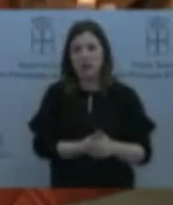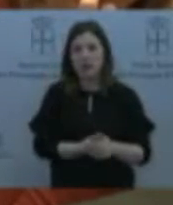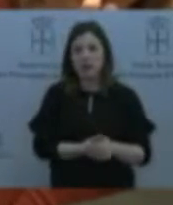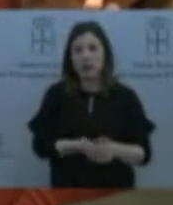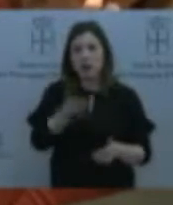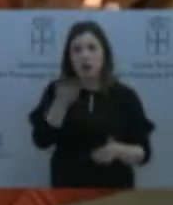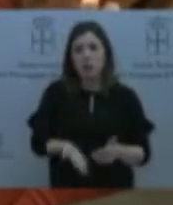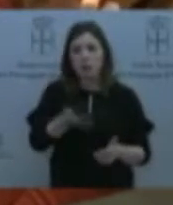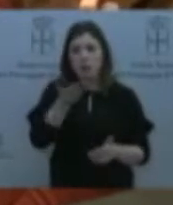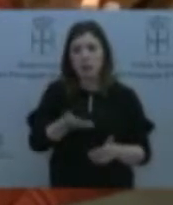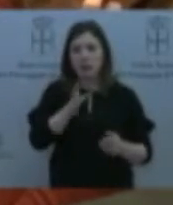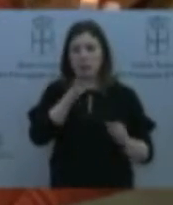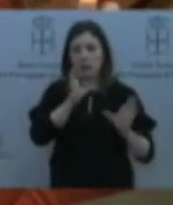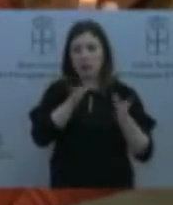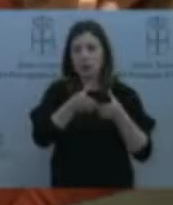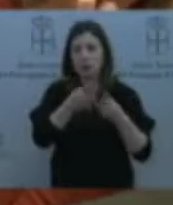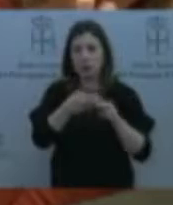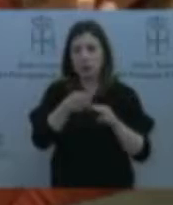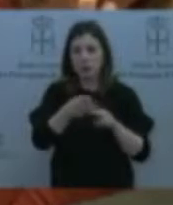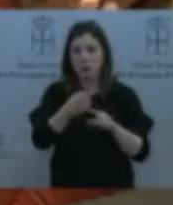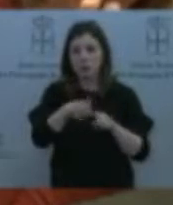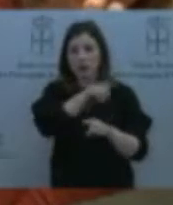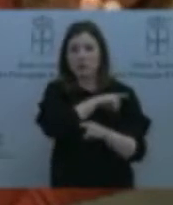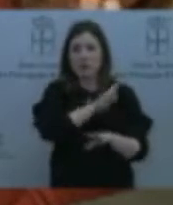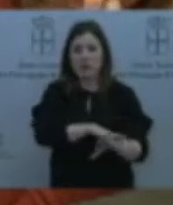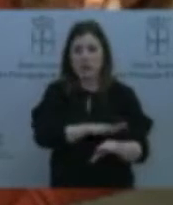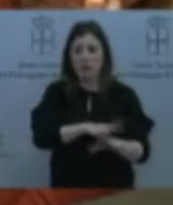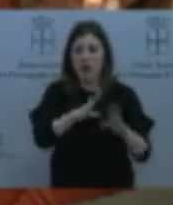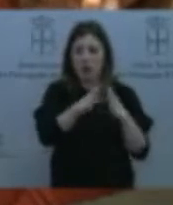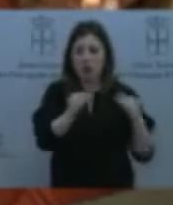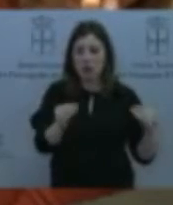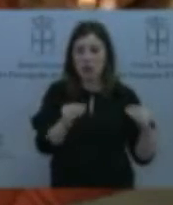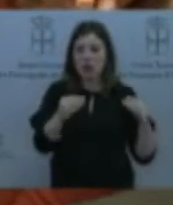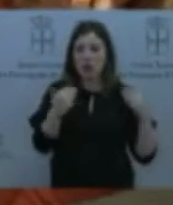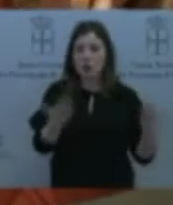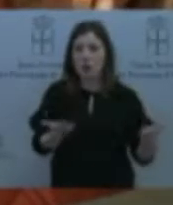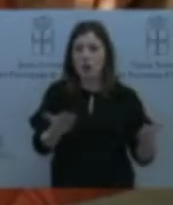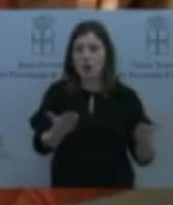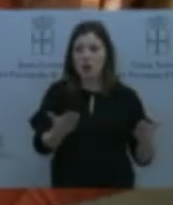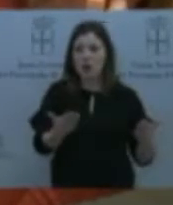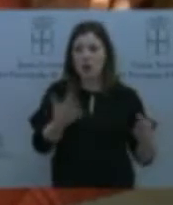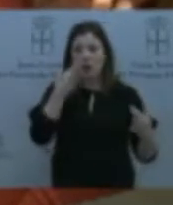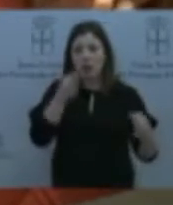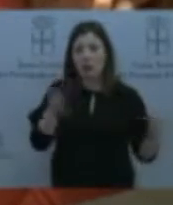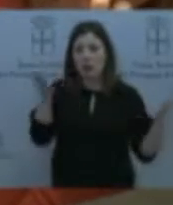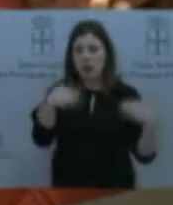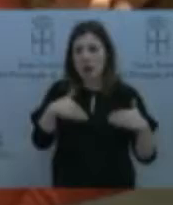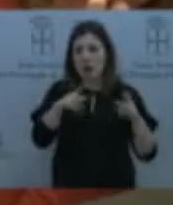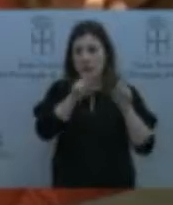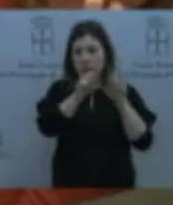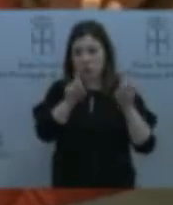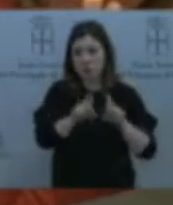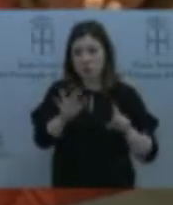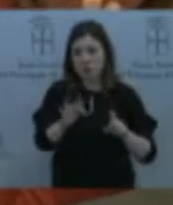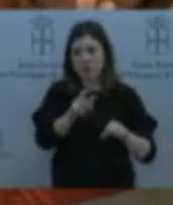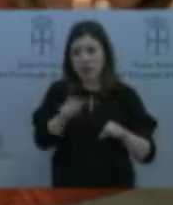hayan entrado en Andalucía es precisamente la falta de credibilidad en las instituciones de la gente que ha gobernado, que no ha querido hacer nada